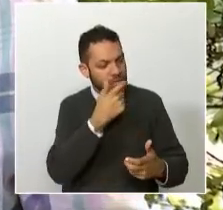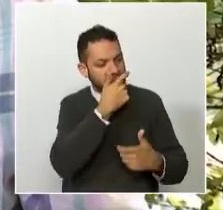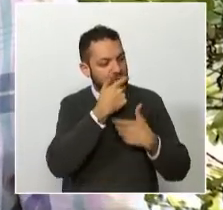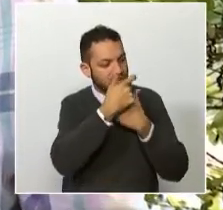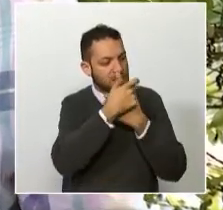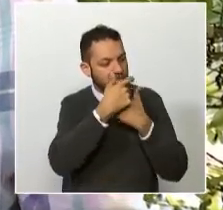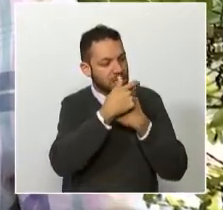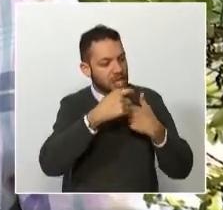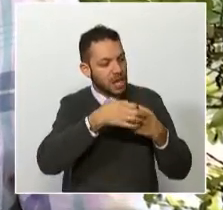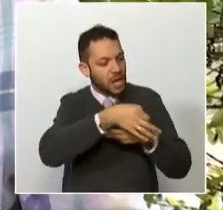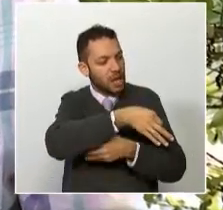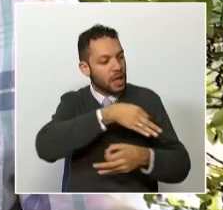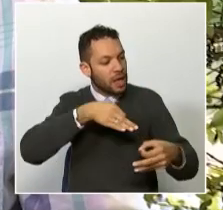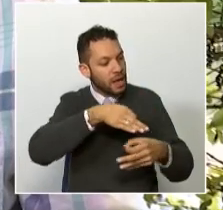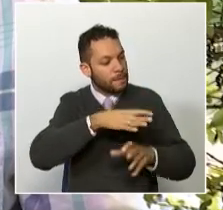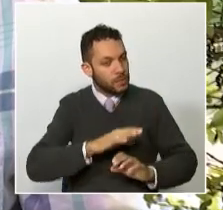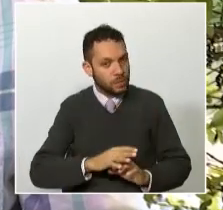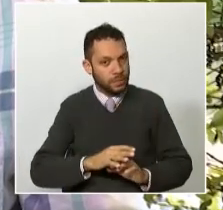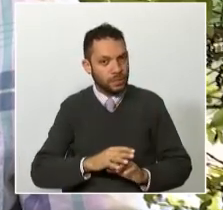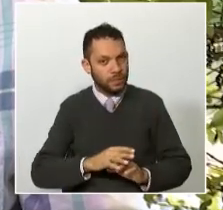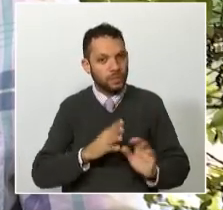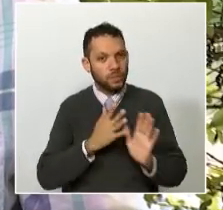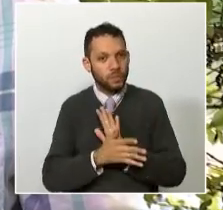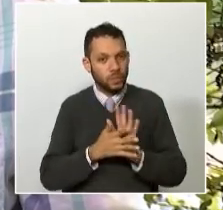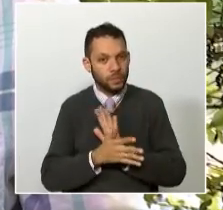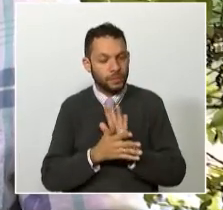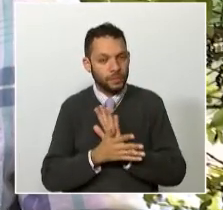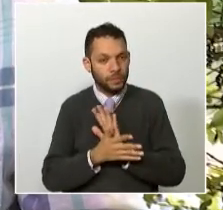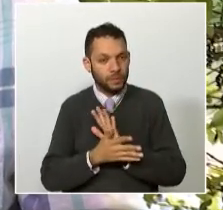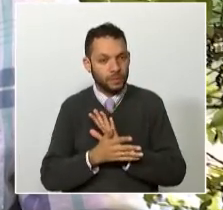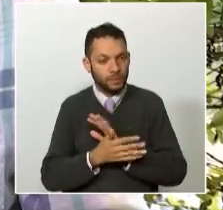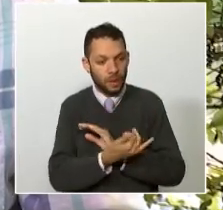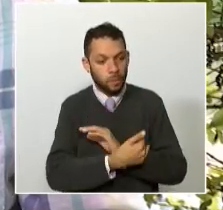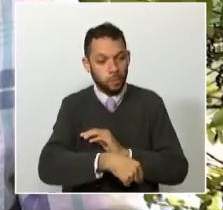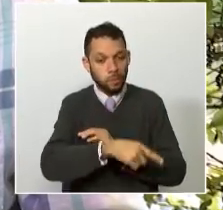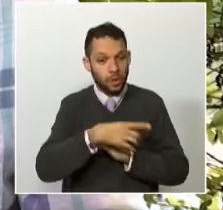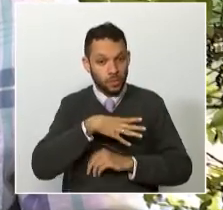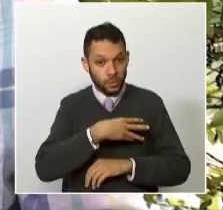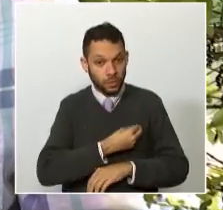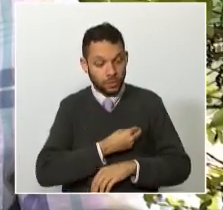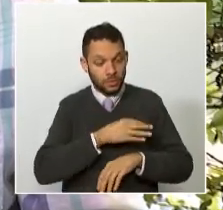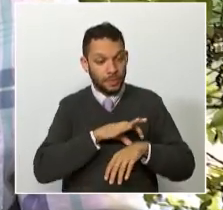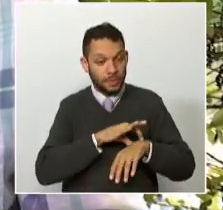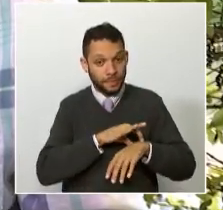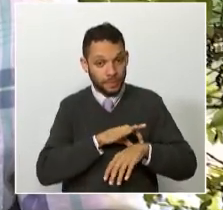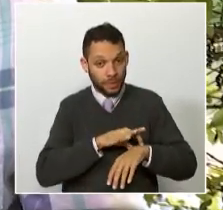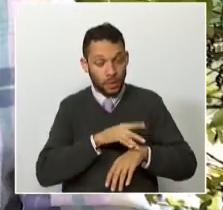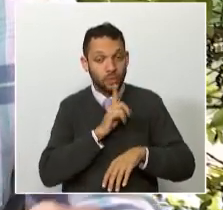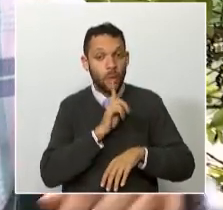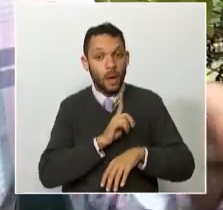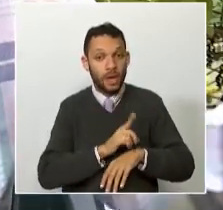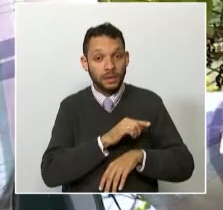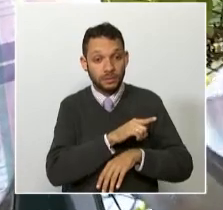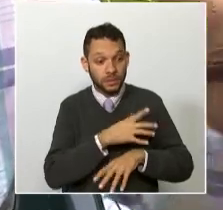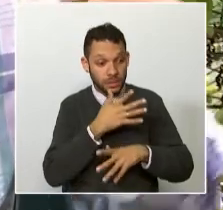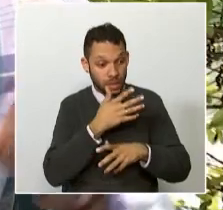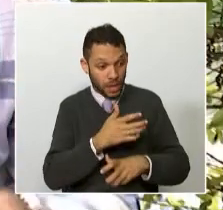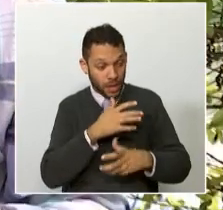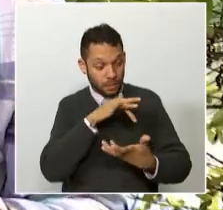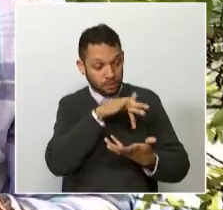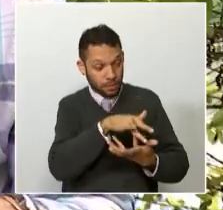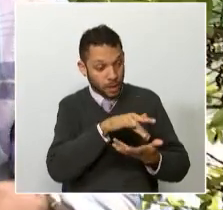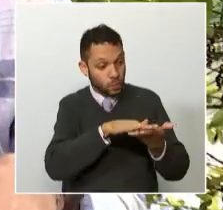prótesis. Realmente los tratamientos odontológicos que nosotros hacemos acá no es porque queramos